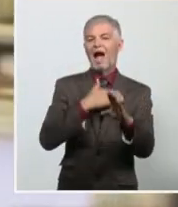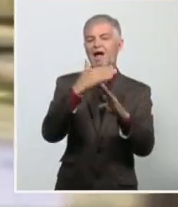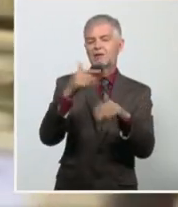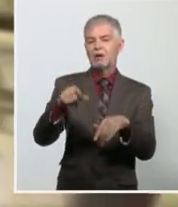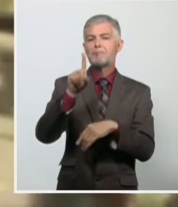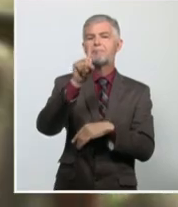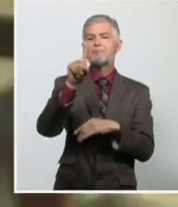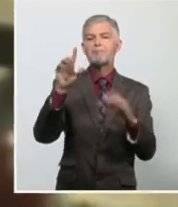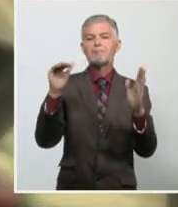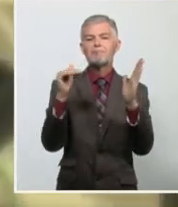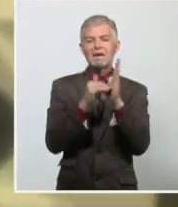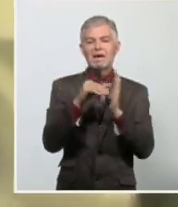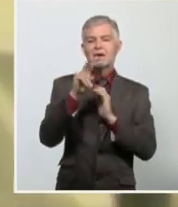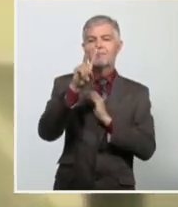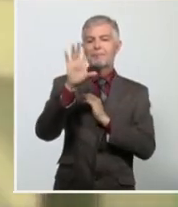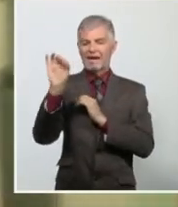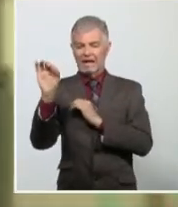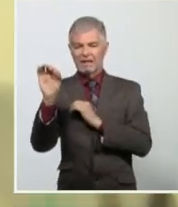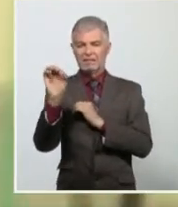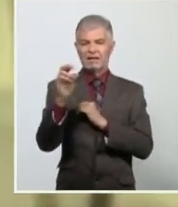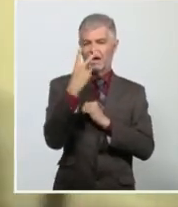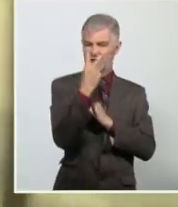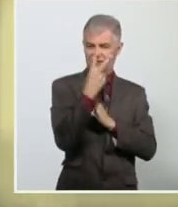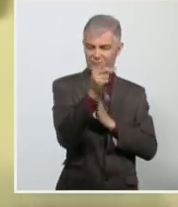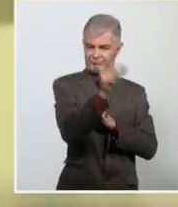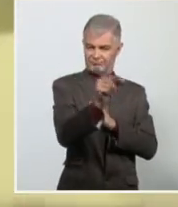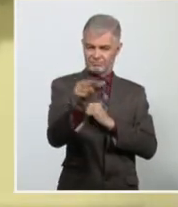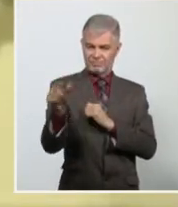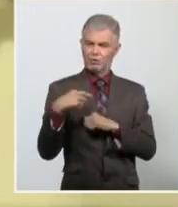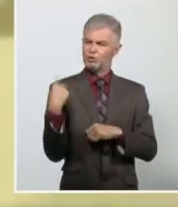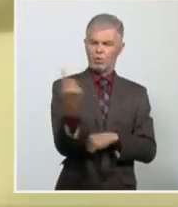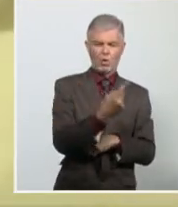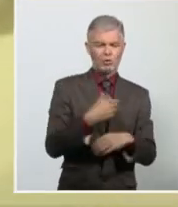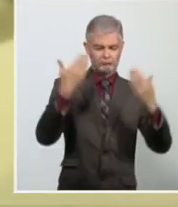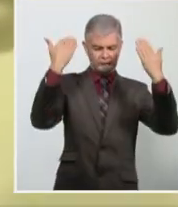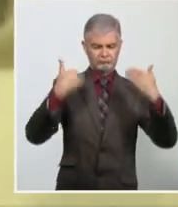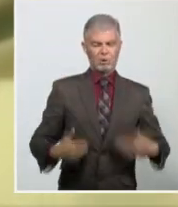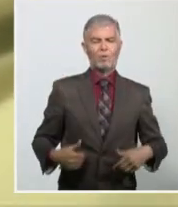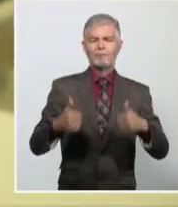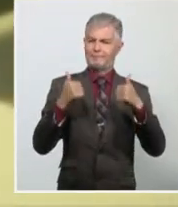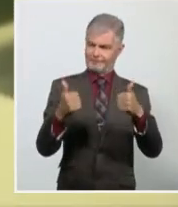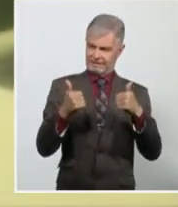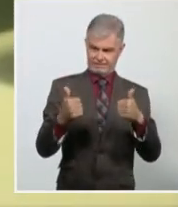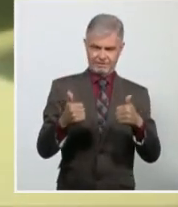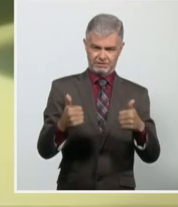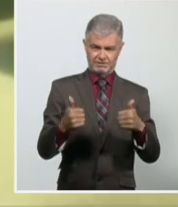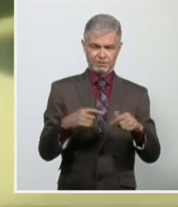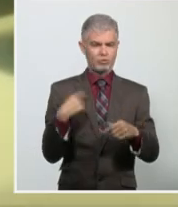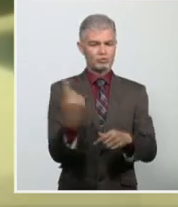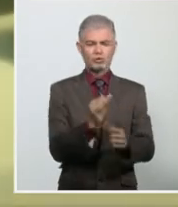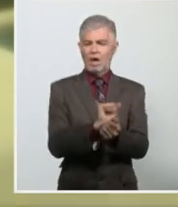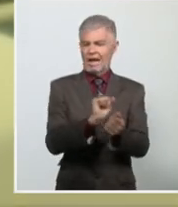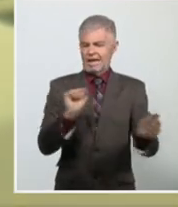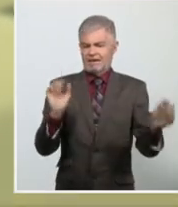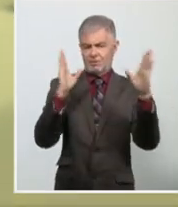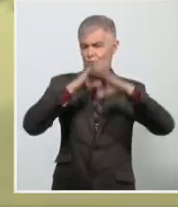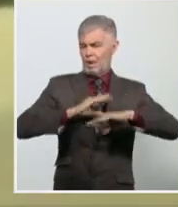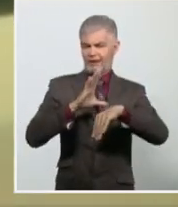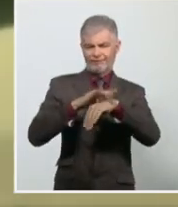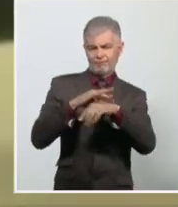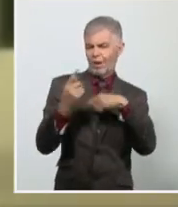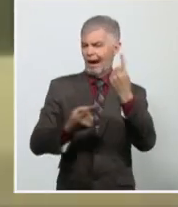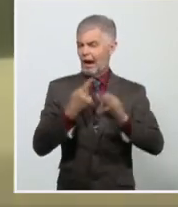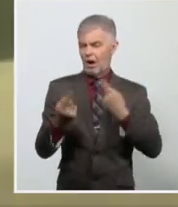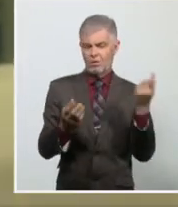asistencias médicas nos encontramos todos con buen estado de salud nos encontramos libres de cualquier enfermedad cualquier